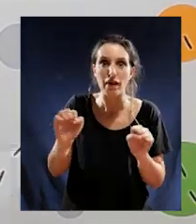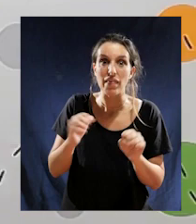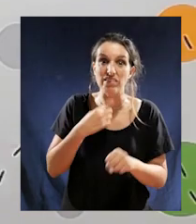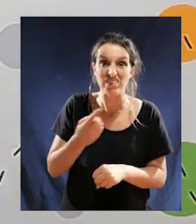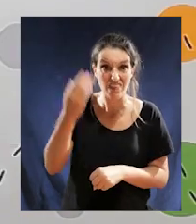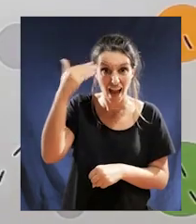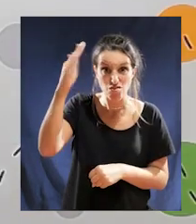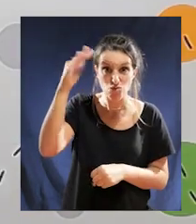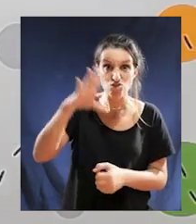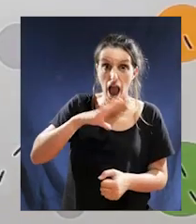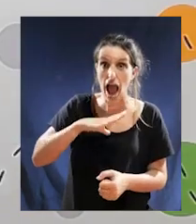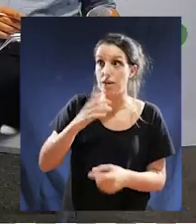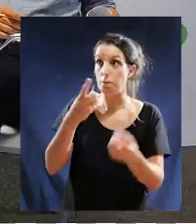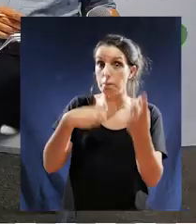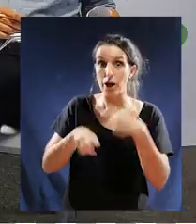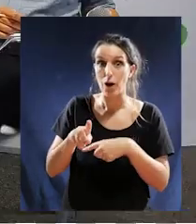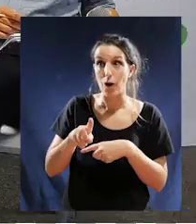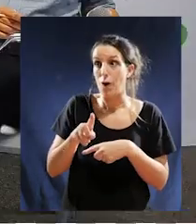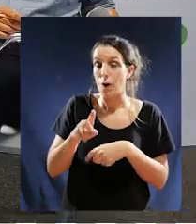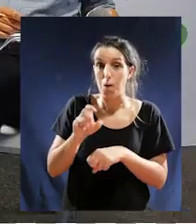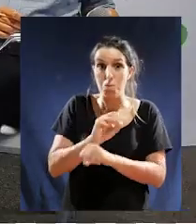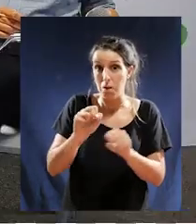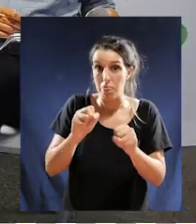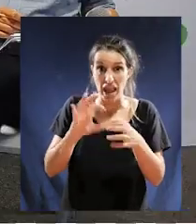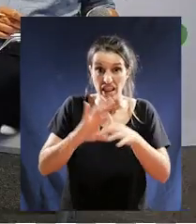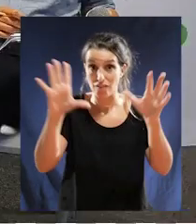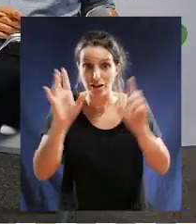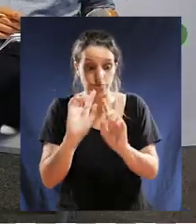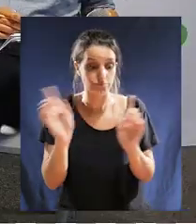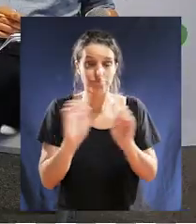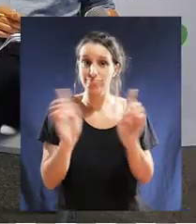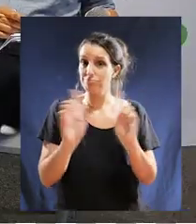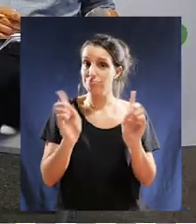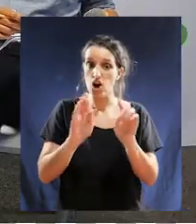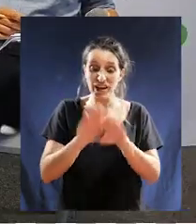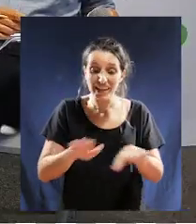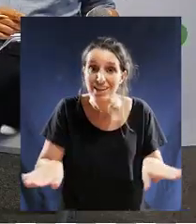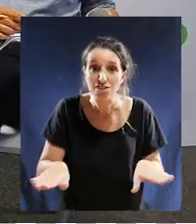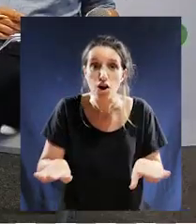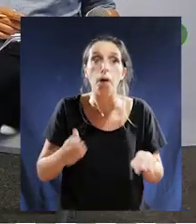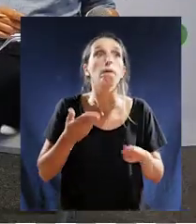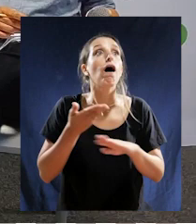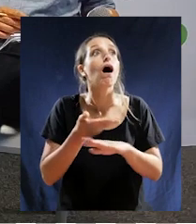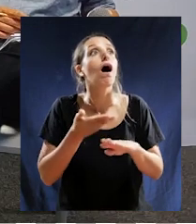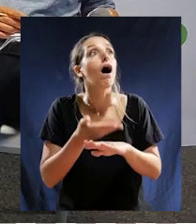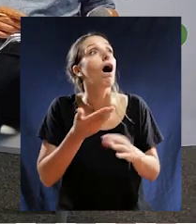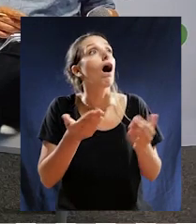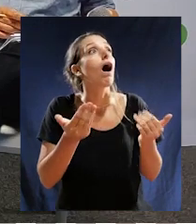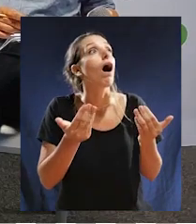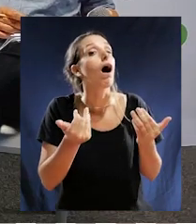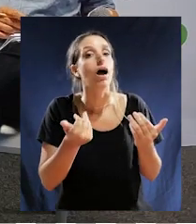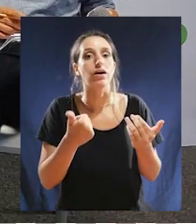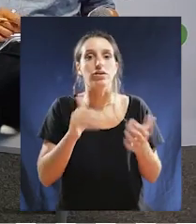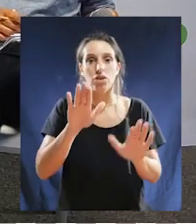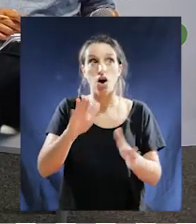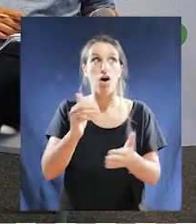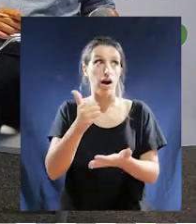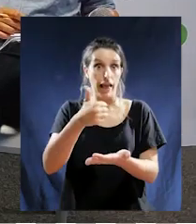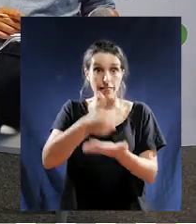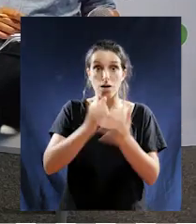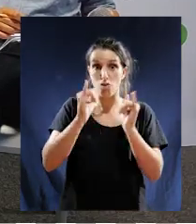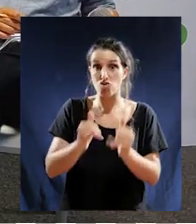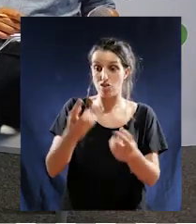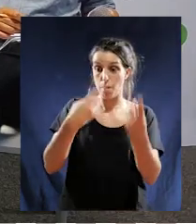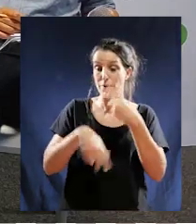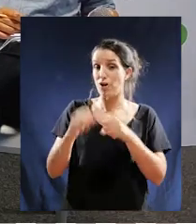por eso pusimos decir en la guía adultos presentes pero no tanto porque esté bueno para los niños chiquitos es casi inconcebible